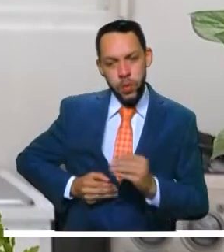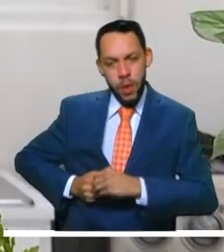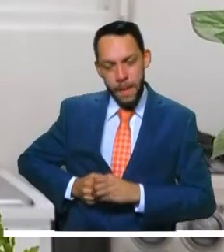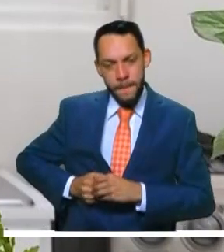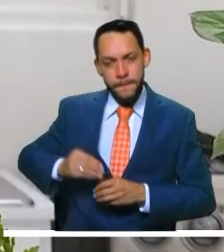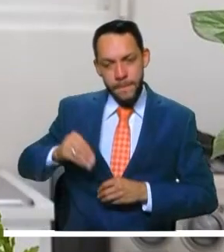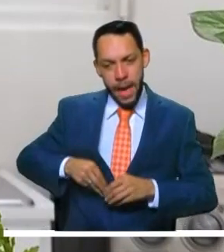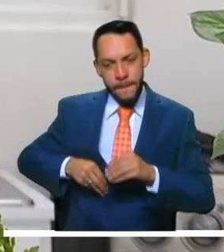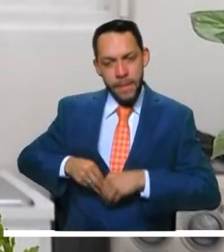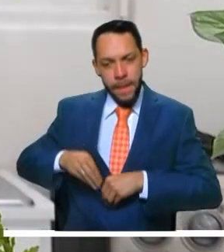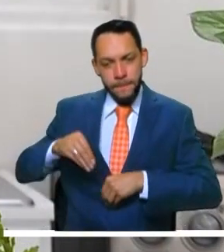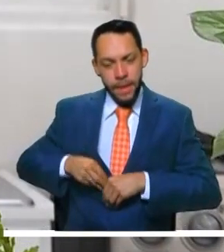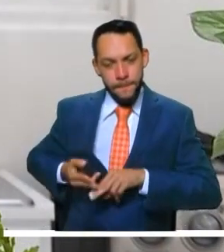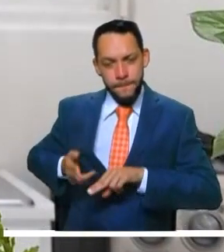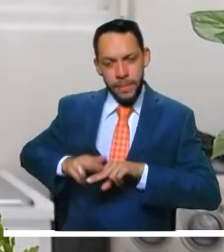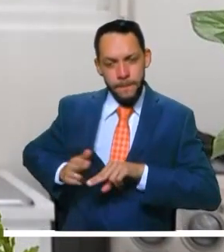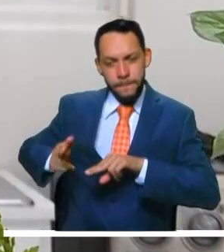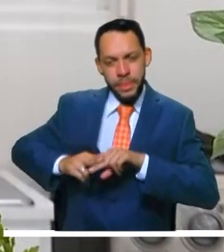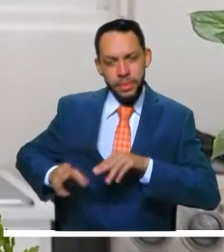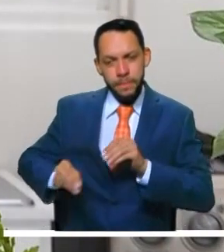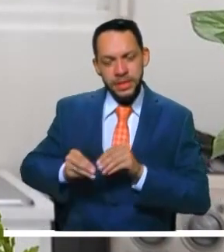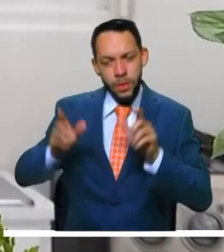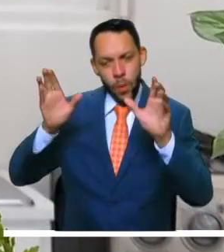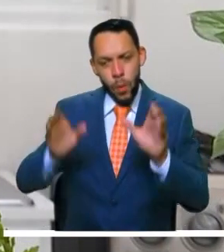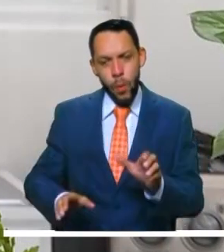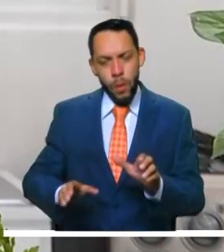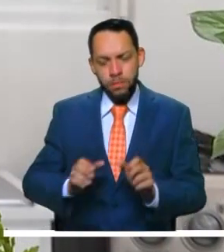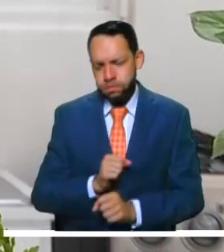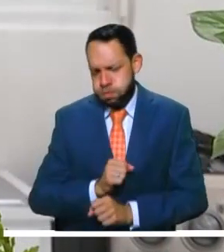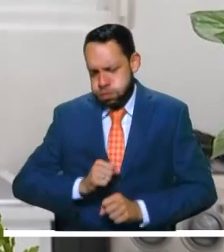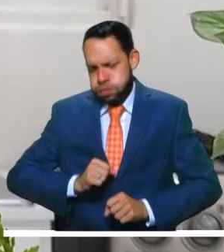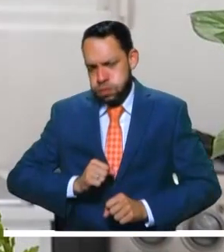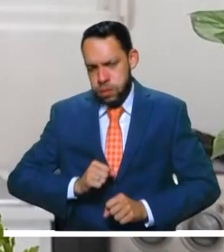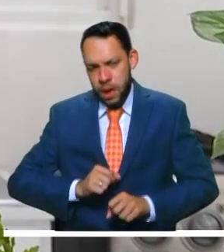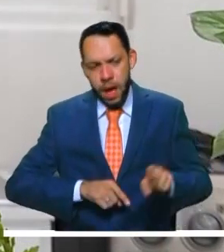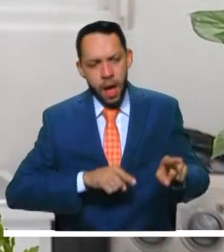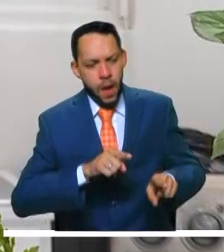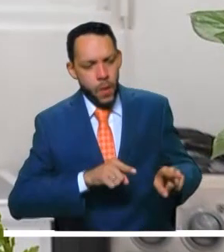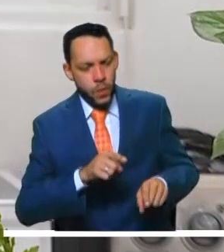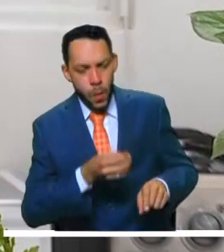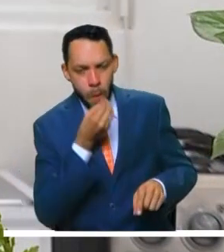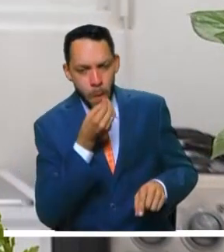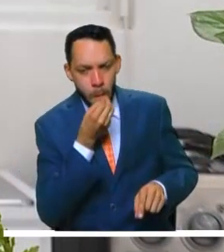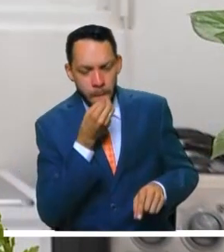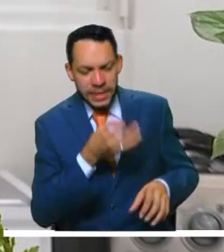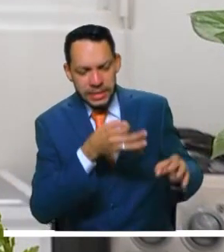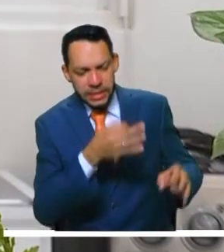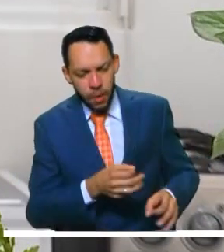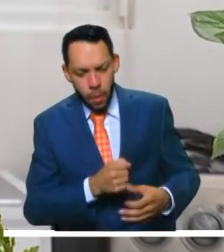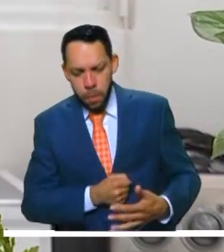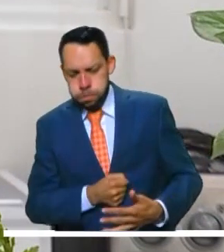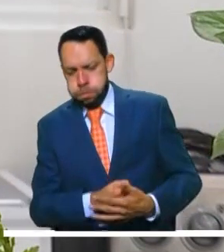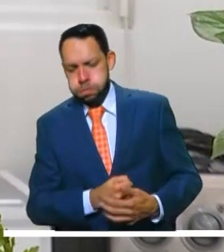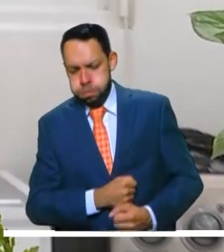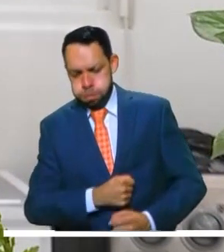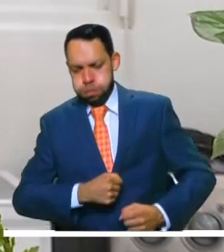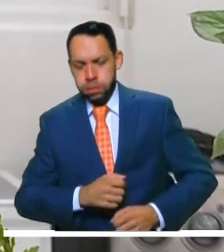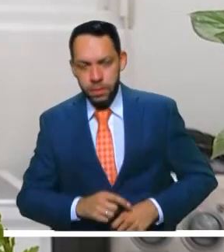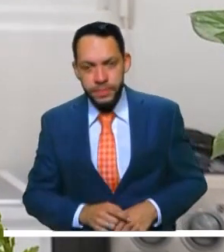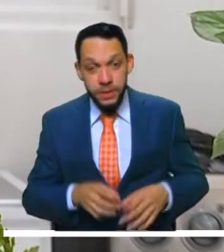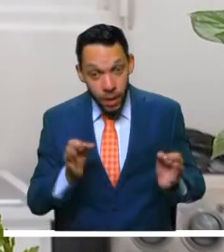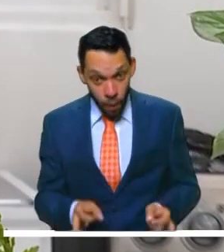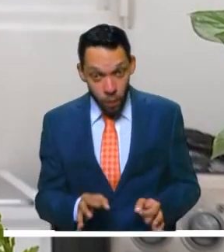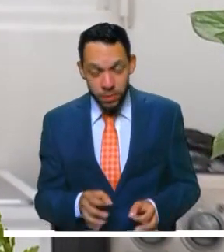graso. Inflaman el cuerpo y la persona dice, es que yo todo lo que come me engorda. No, uno no se engorda con lo que